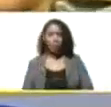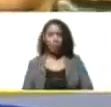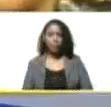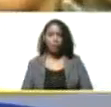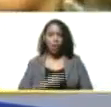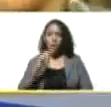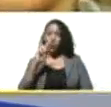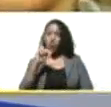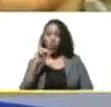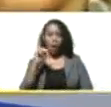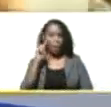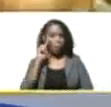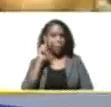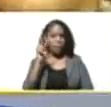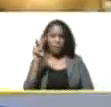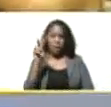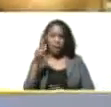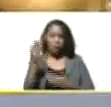nunca lo habíamos visto.